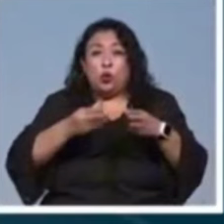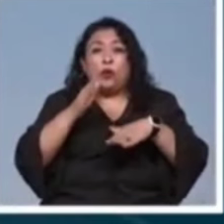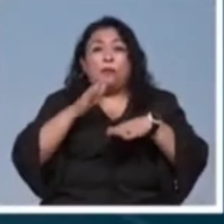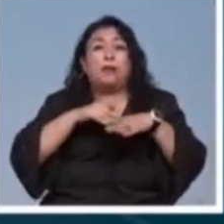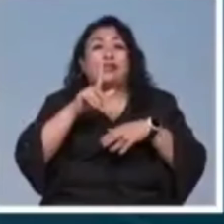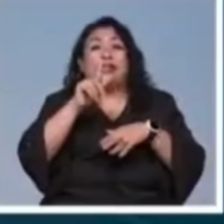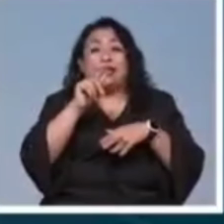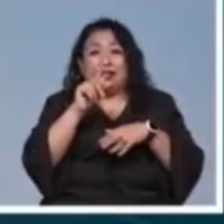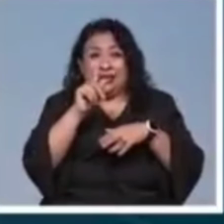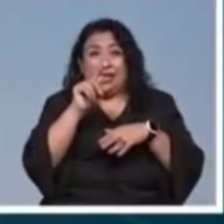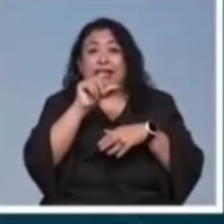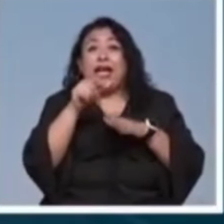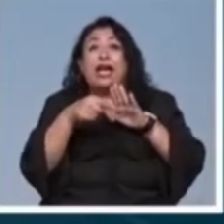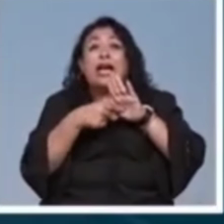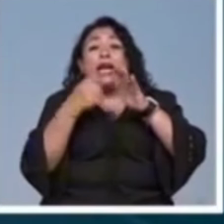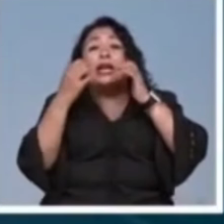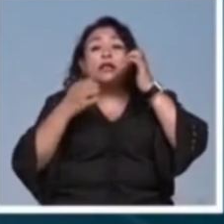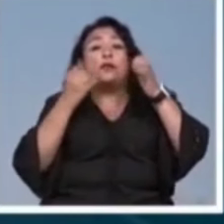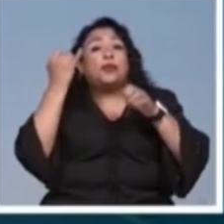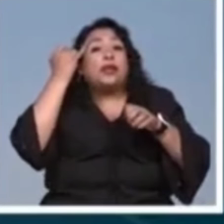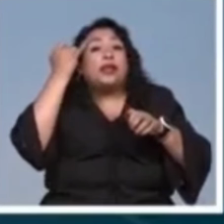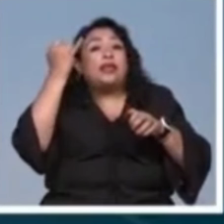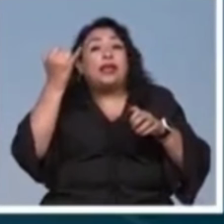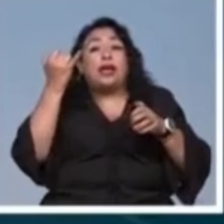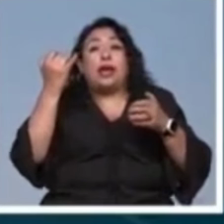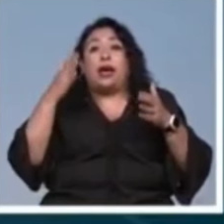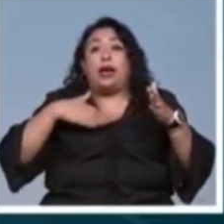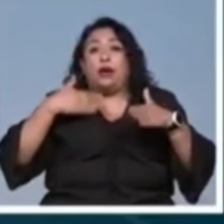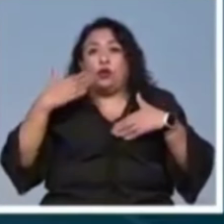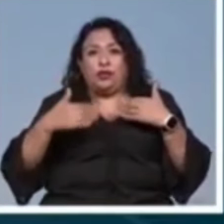70 piezas en la muestra La Idea y la Odisea.